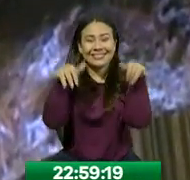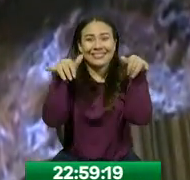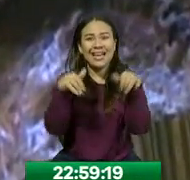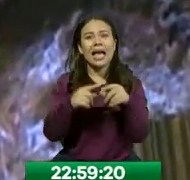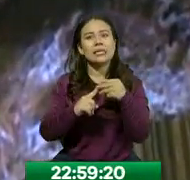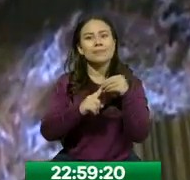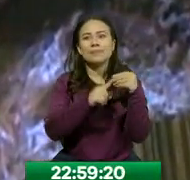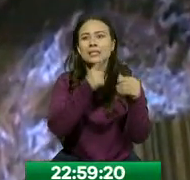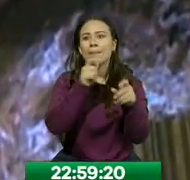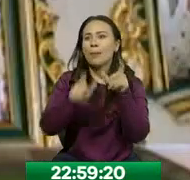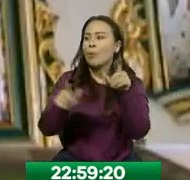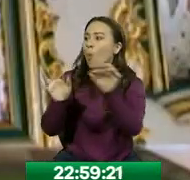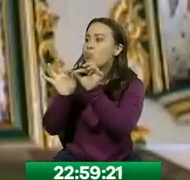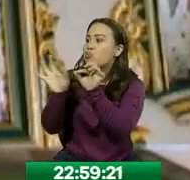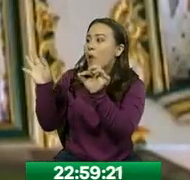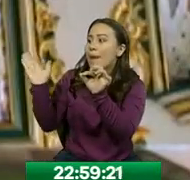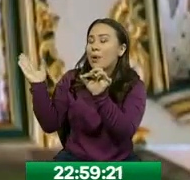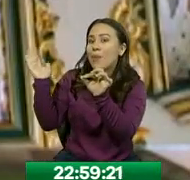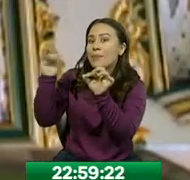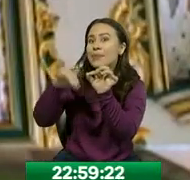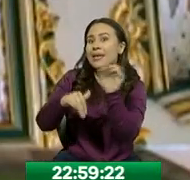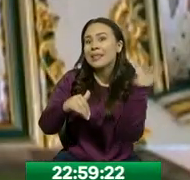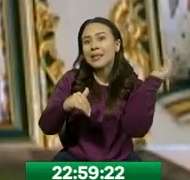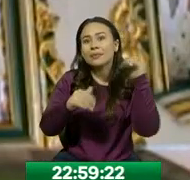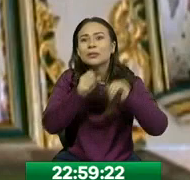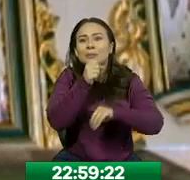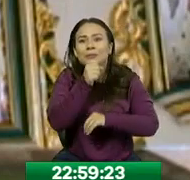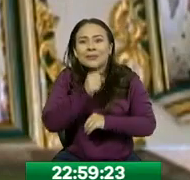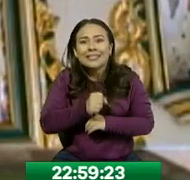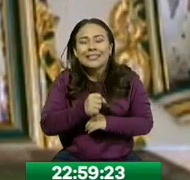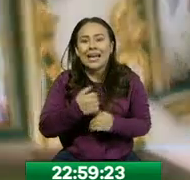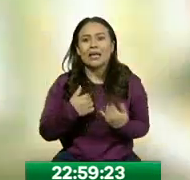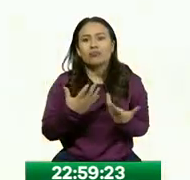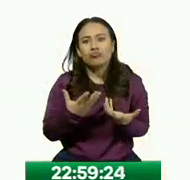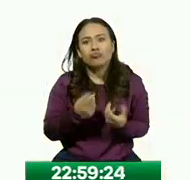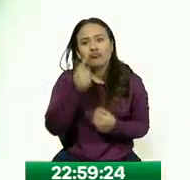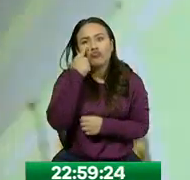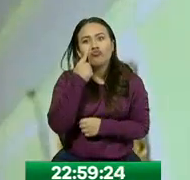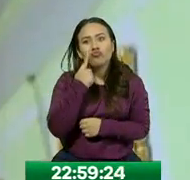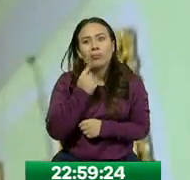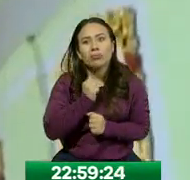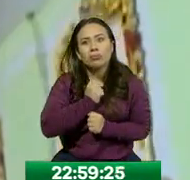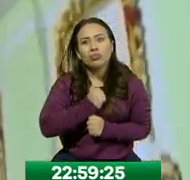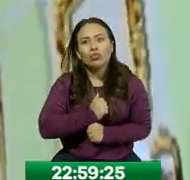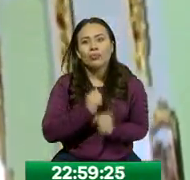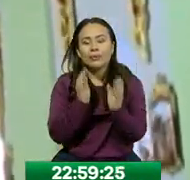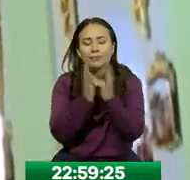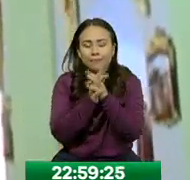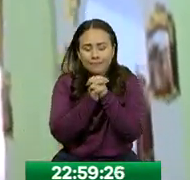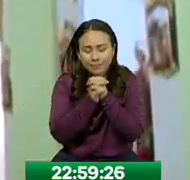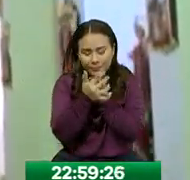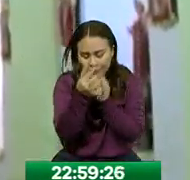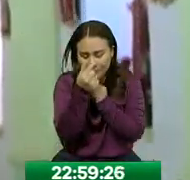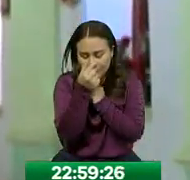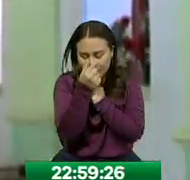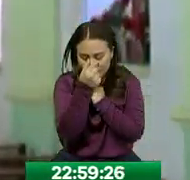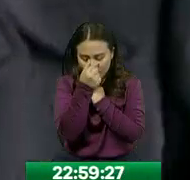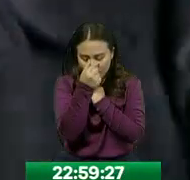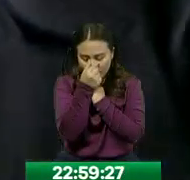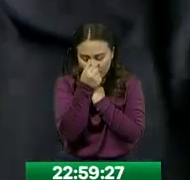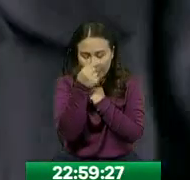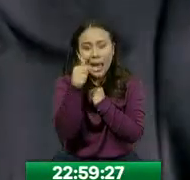Especialmente gente de pueblo, enfermos, gente que sufre. Es un verdadero hospital